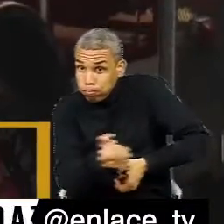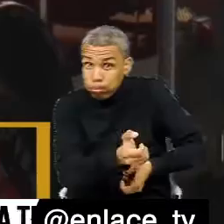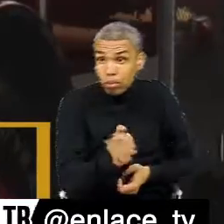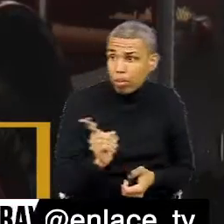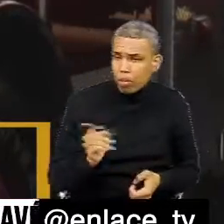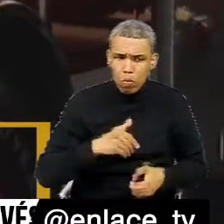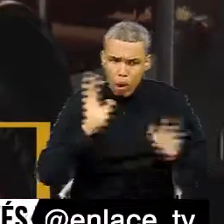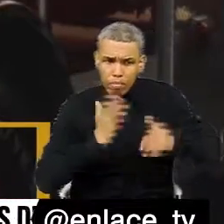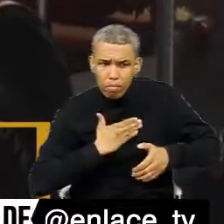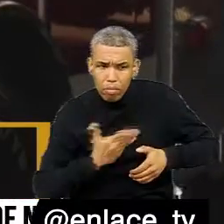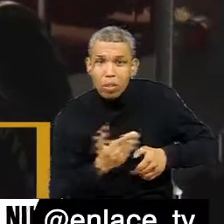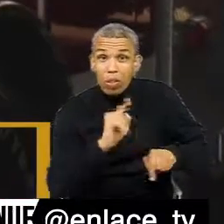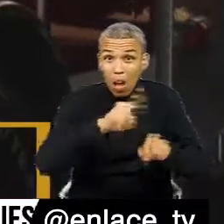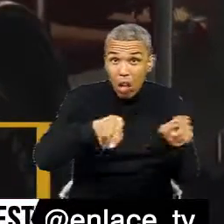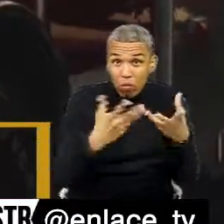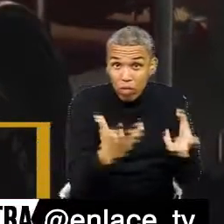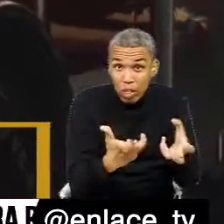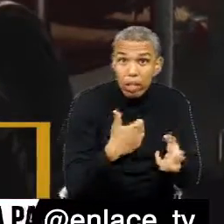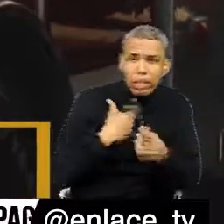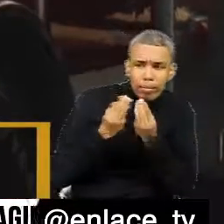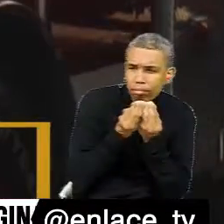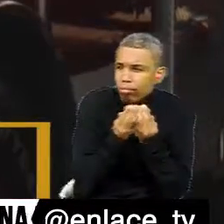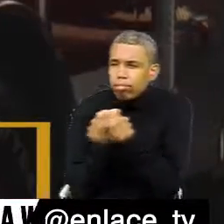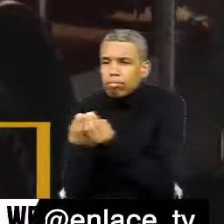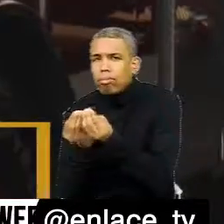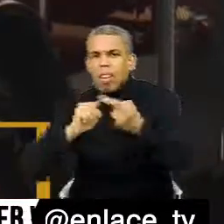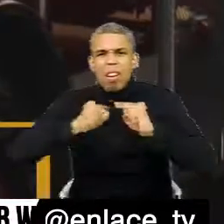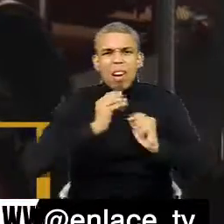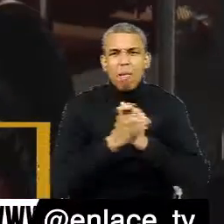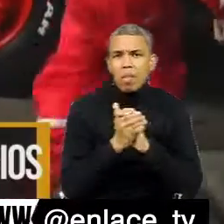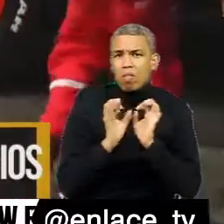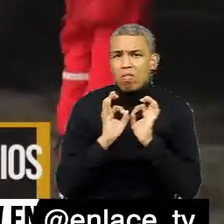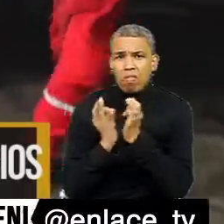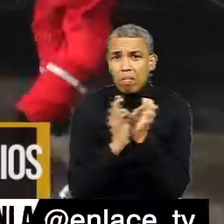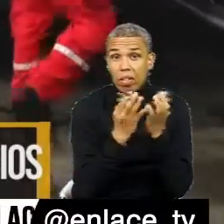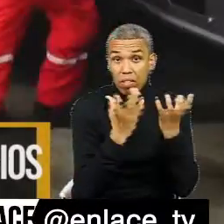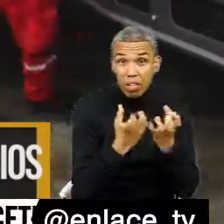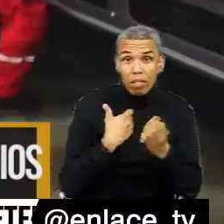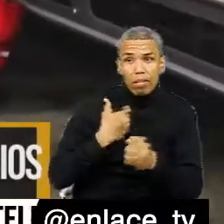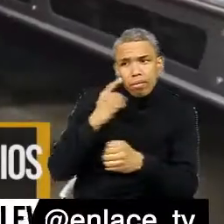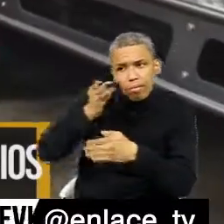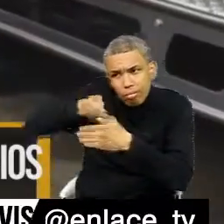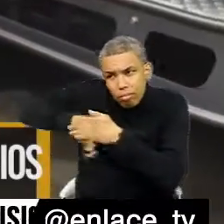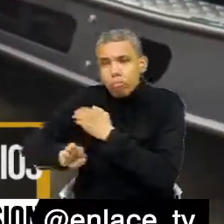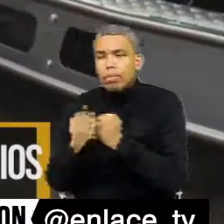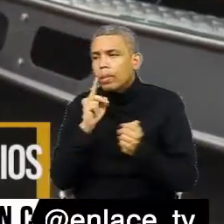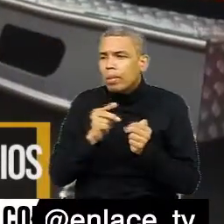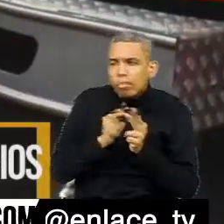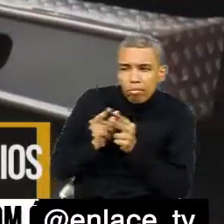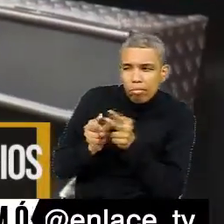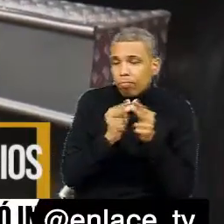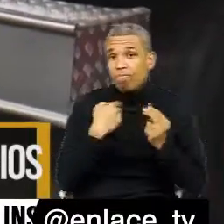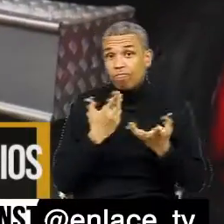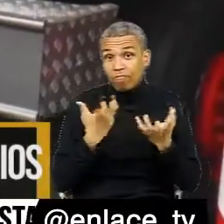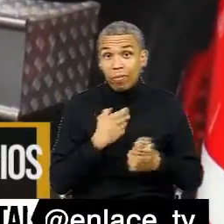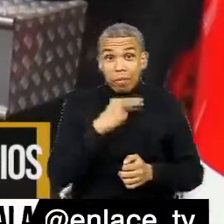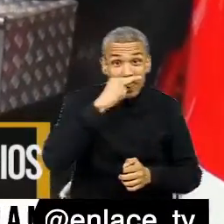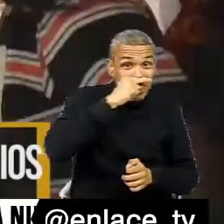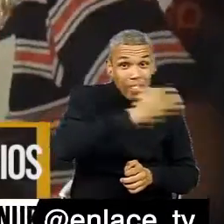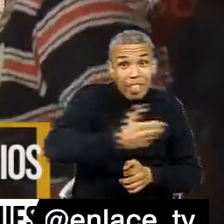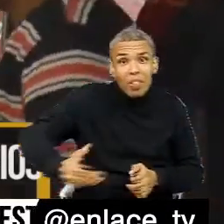espacios se pueden habilitar otros en grupos de amigos y de familias, así que aprovechen. Estos pequeños se mostraron sorprendidos al conocer las instalaciones